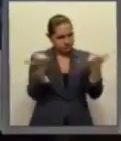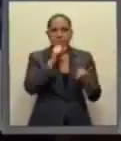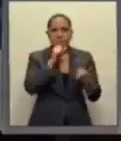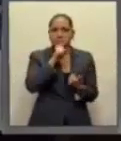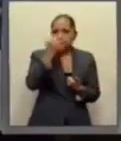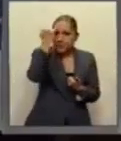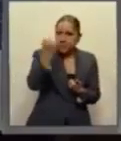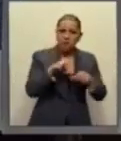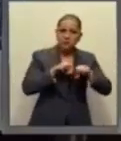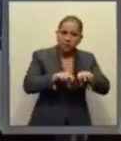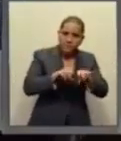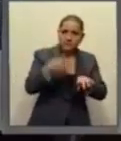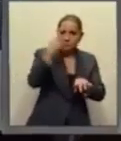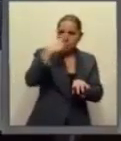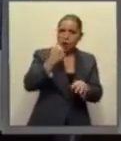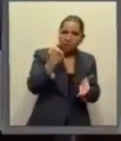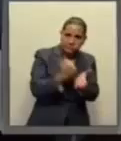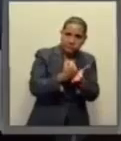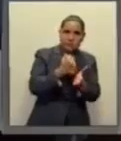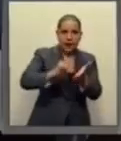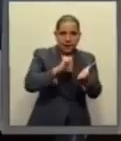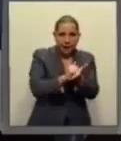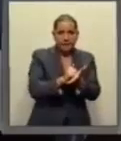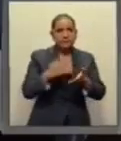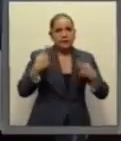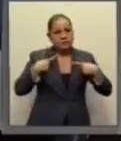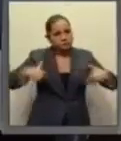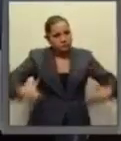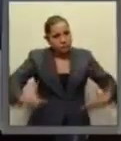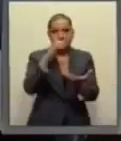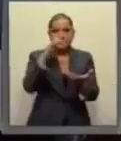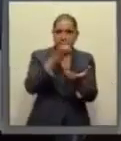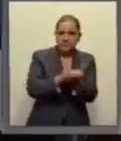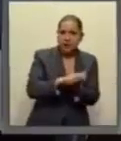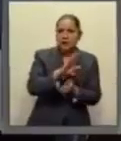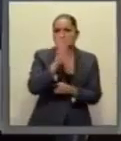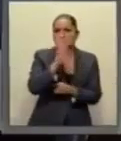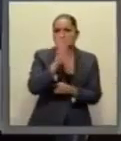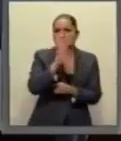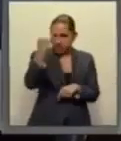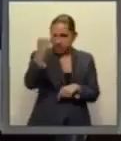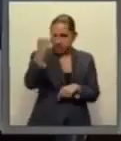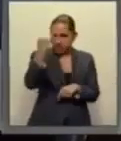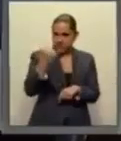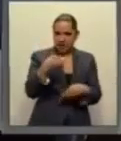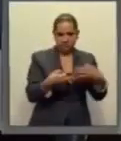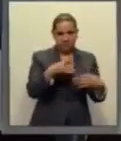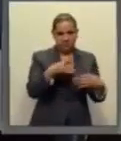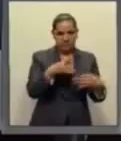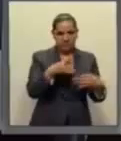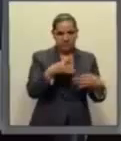civil, de los nacimientos, casamientos y defunciones y la instauración de la educación